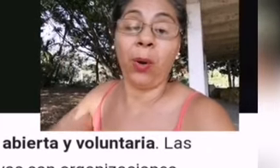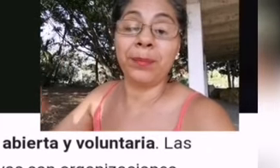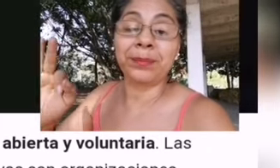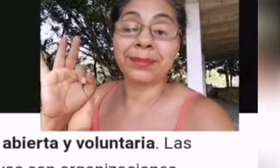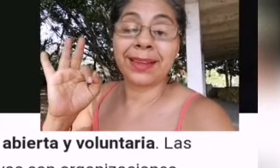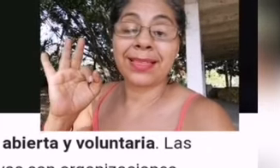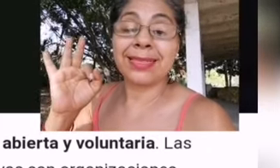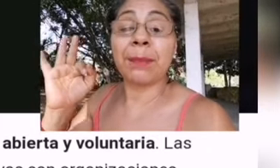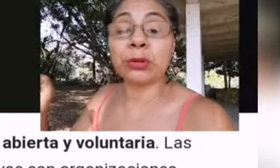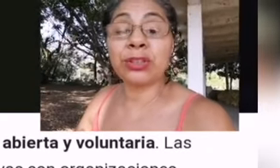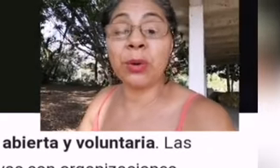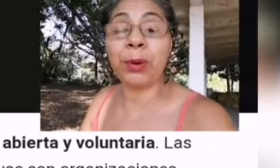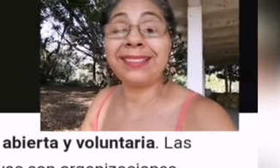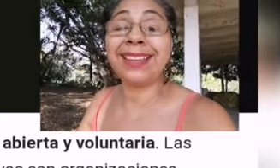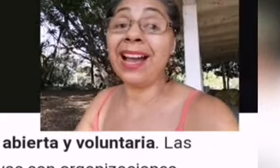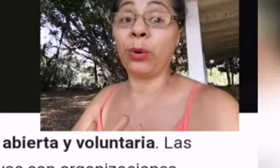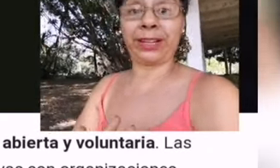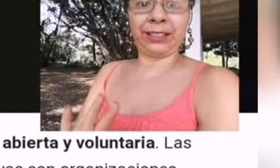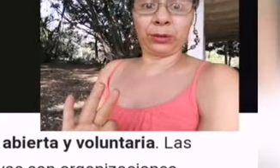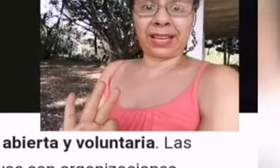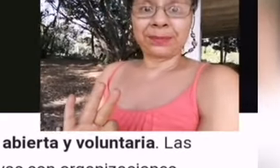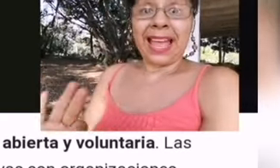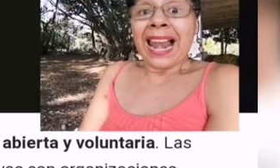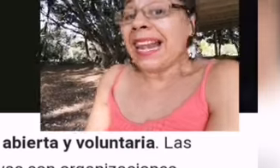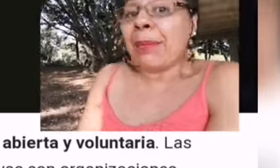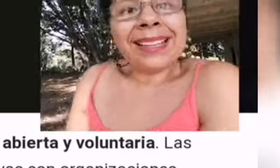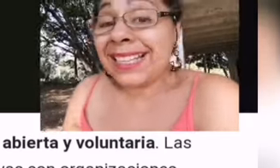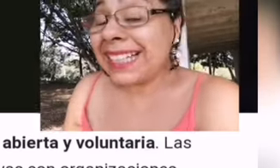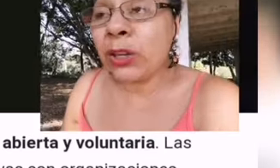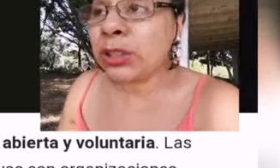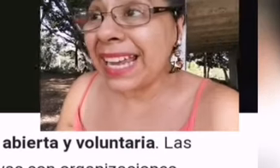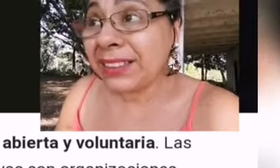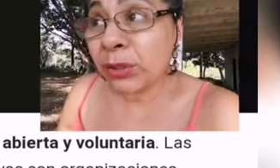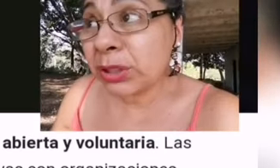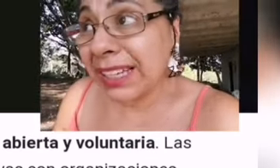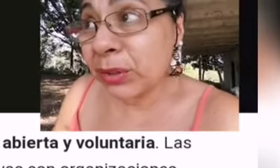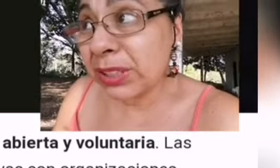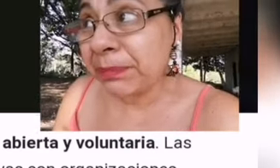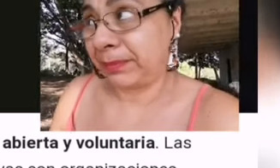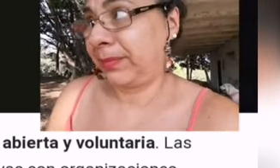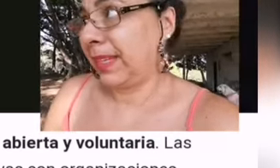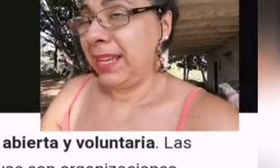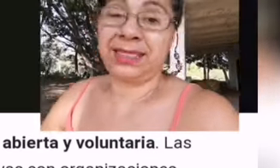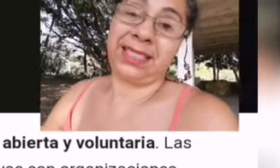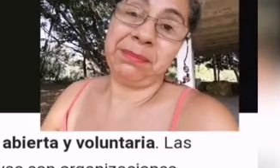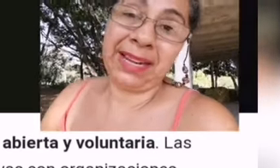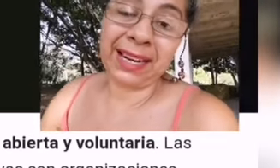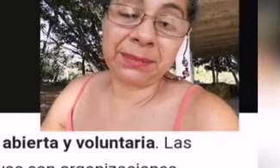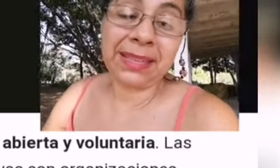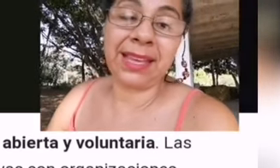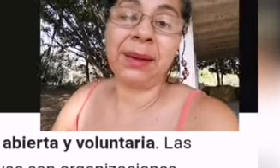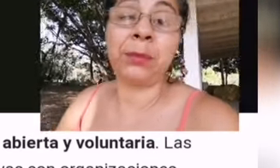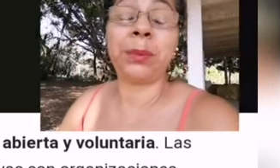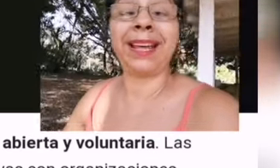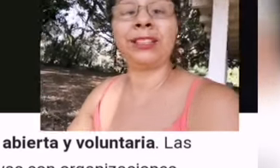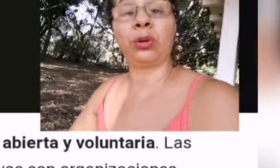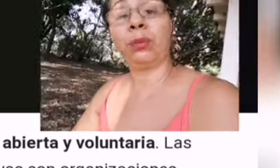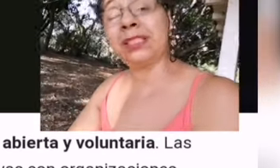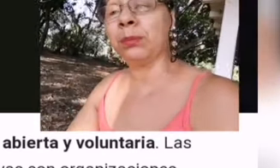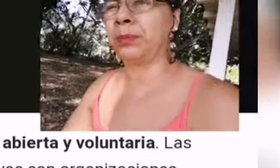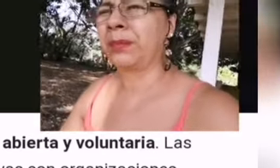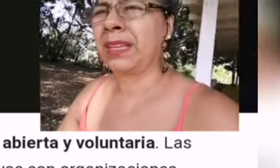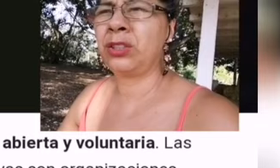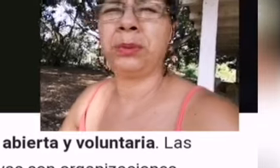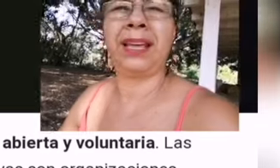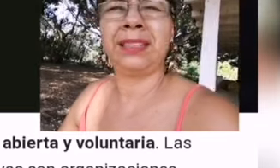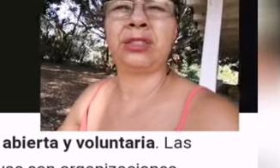distinción de posición política o religiosa. La verdad es que no sé, si Jimena Garmendia me hubiera dicho lo